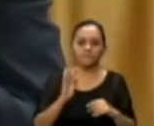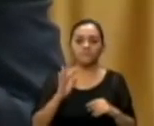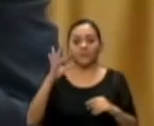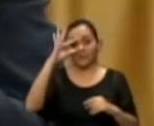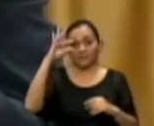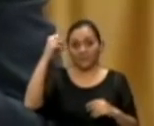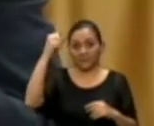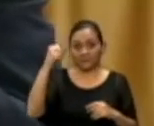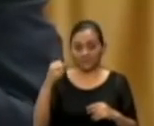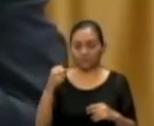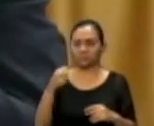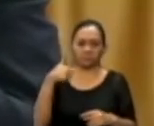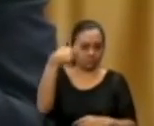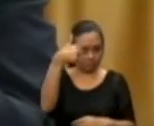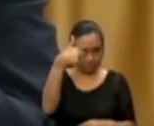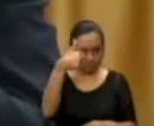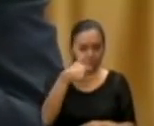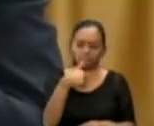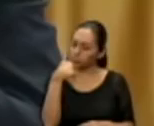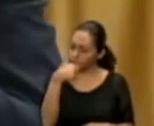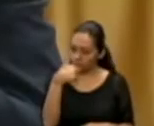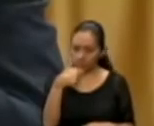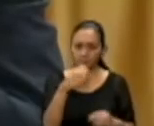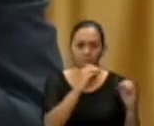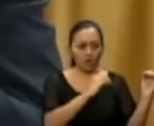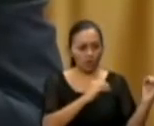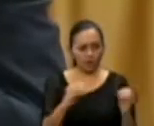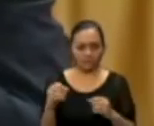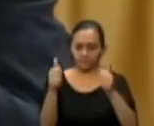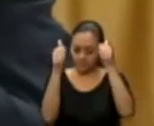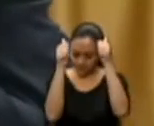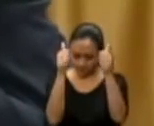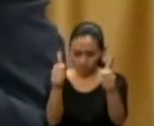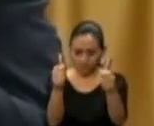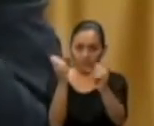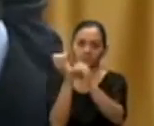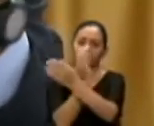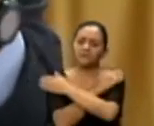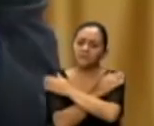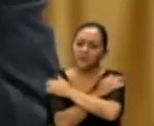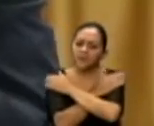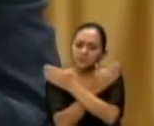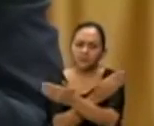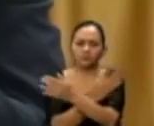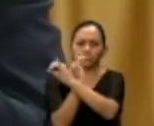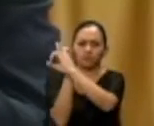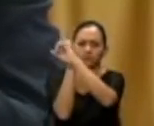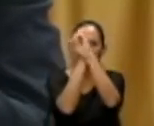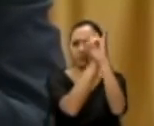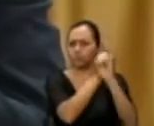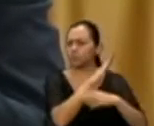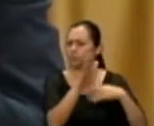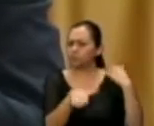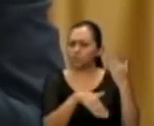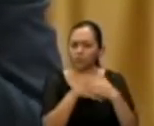total nuevamente felicitaciones a todas las instituciones que intervinieron del gobierno nacional secretaría